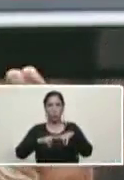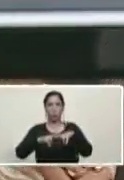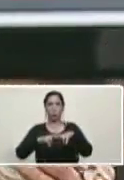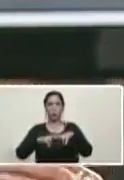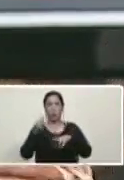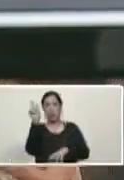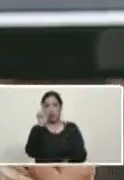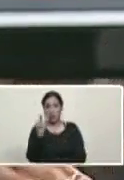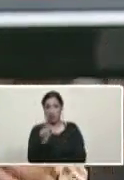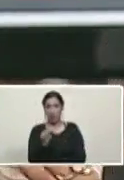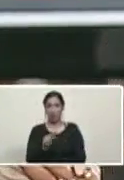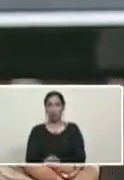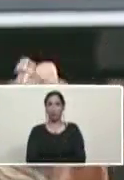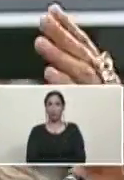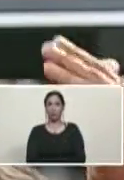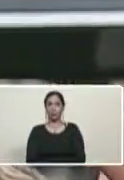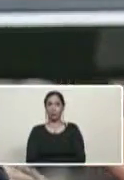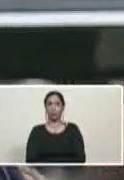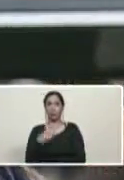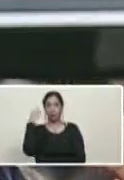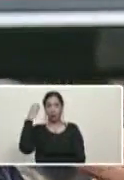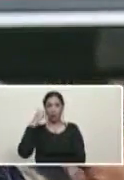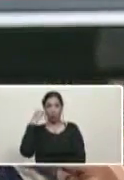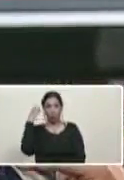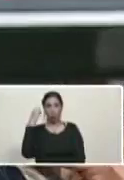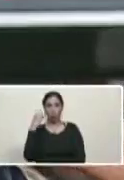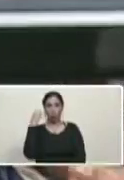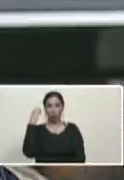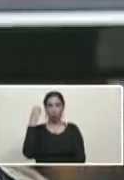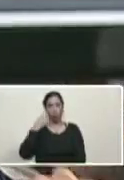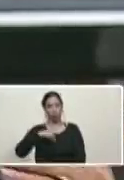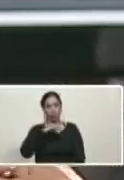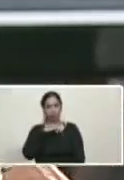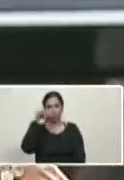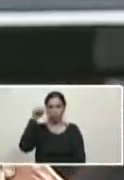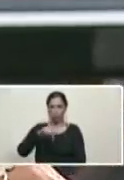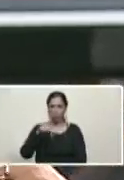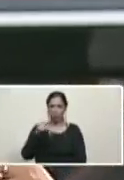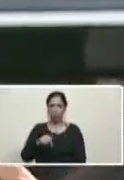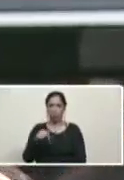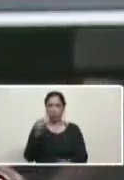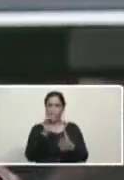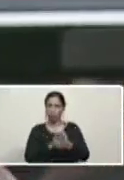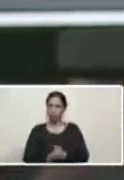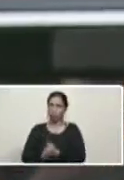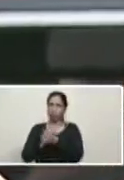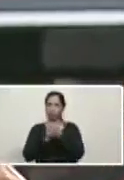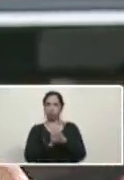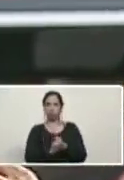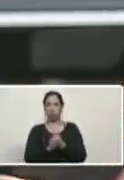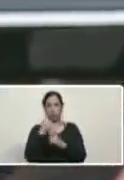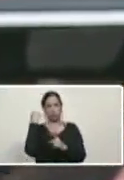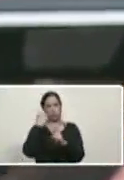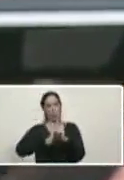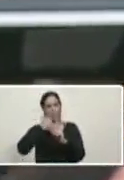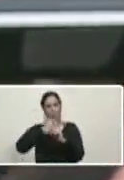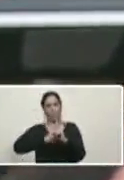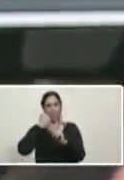diciendo, desde Europa. Entonces, aquí estamos, compañeras y compañeras, en pie de lucha,